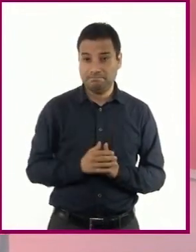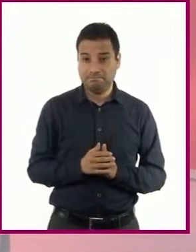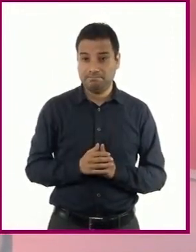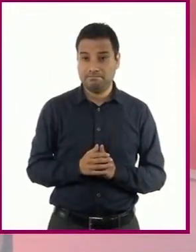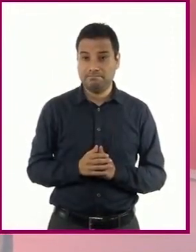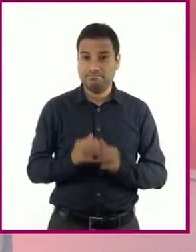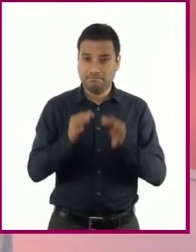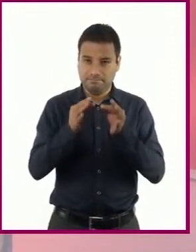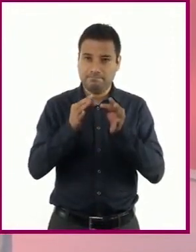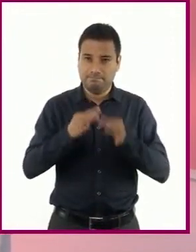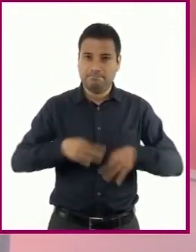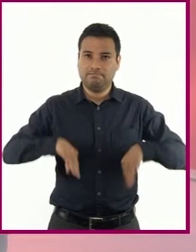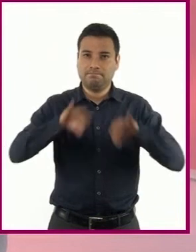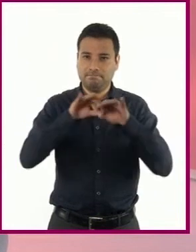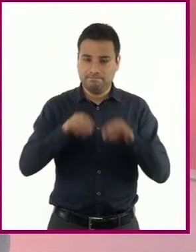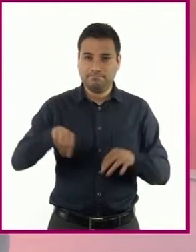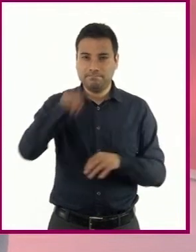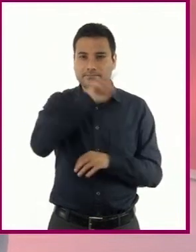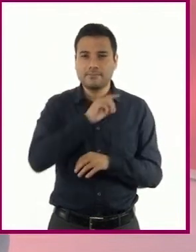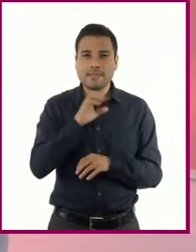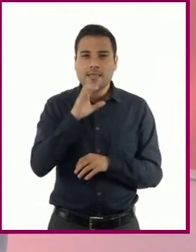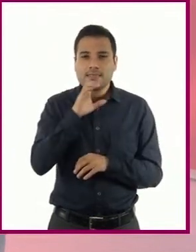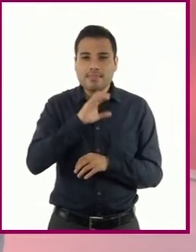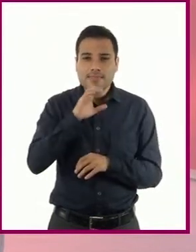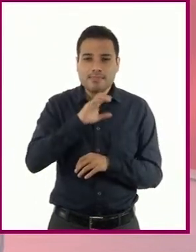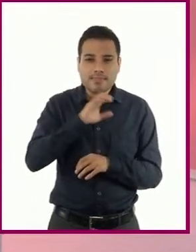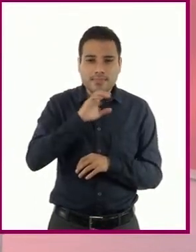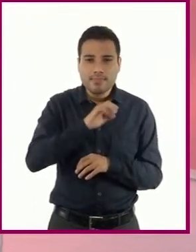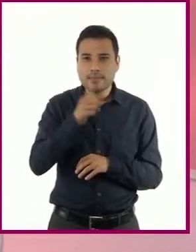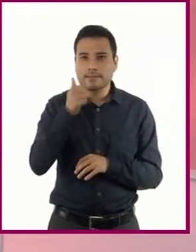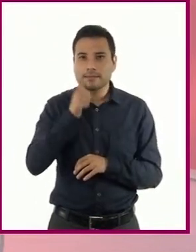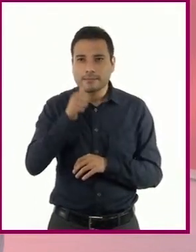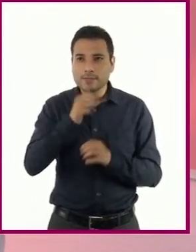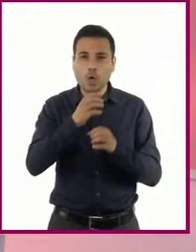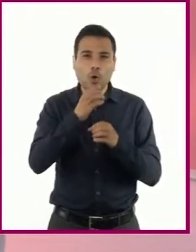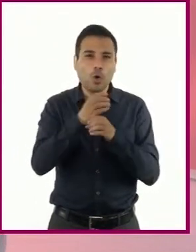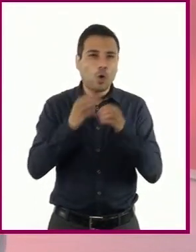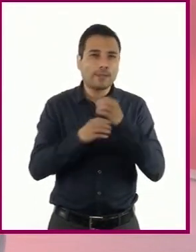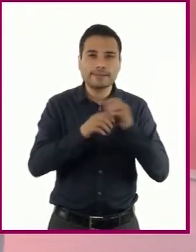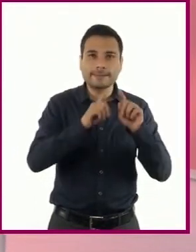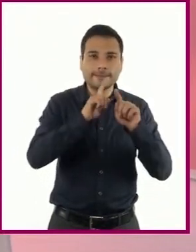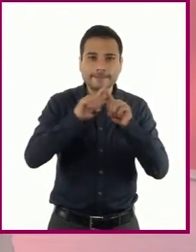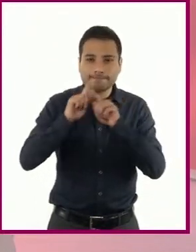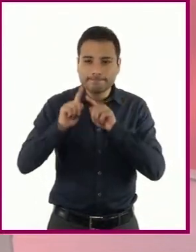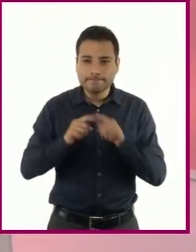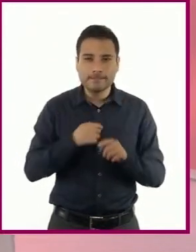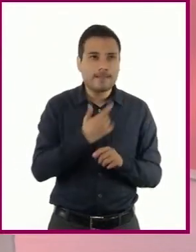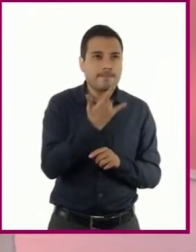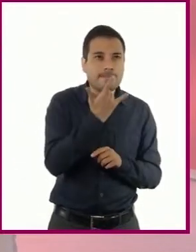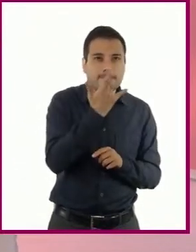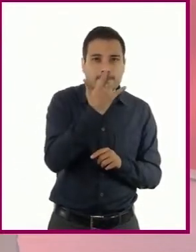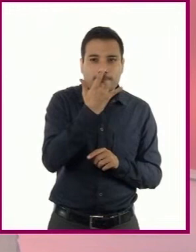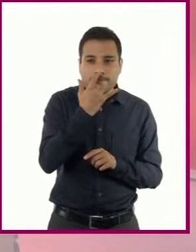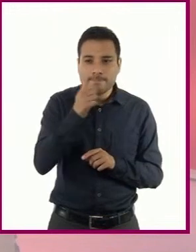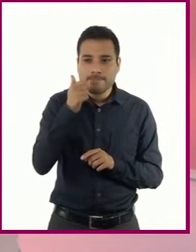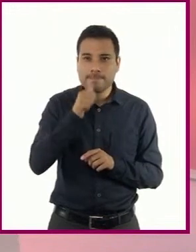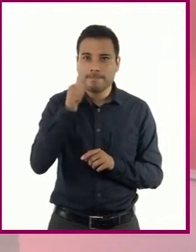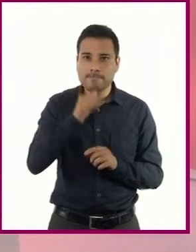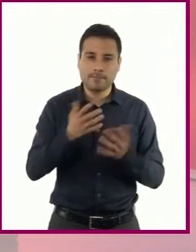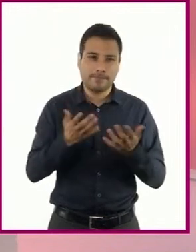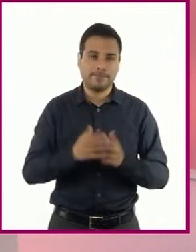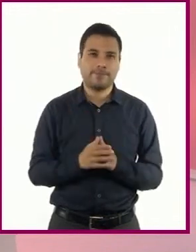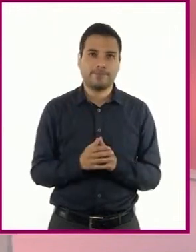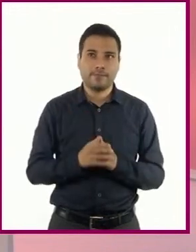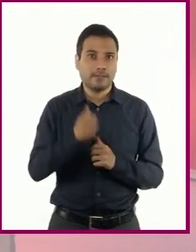importante la curiosidad. La curiosidad es muy importante, observar lo que sucede a nuestro alrededor. En cada momento